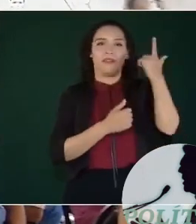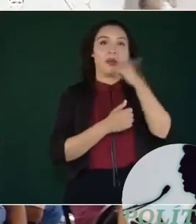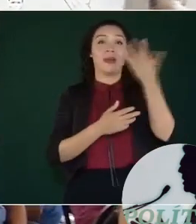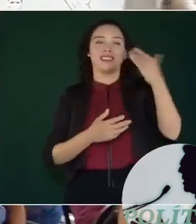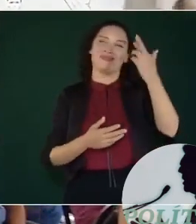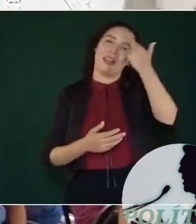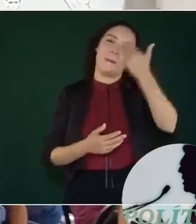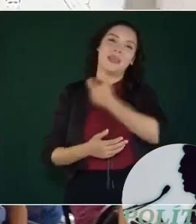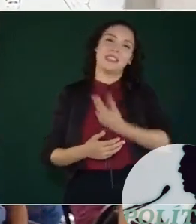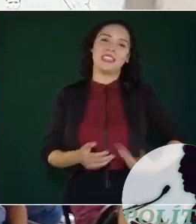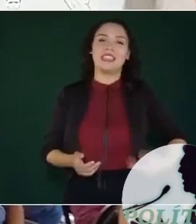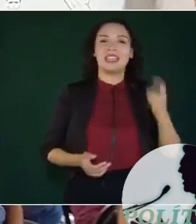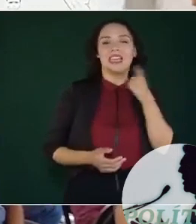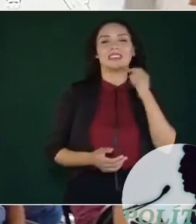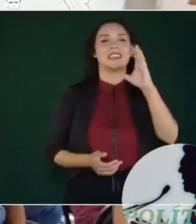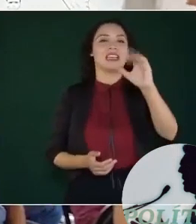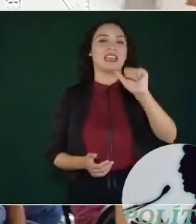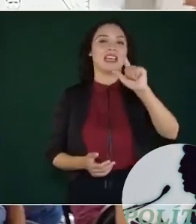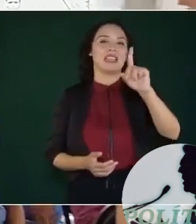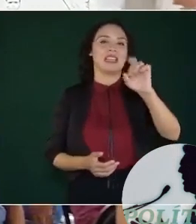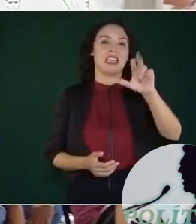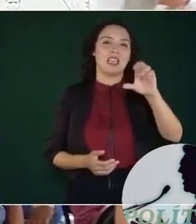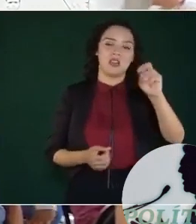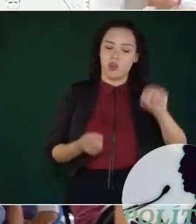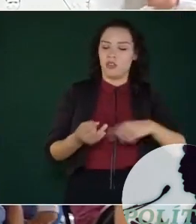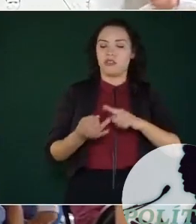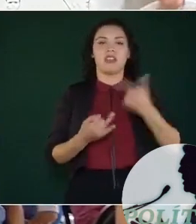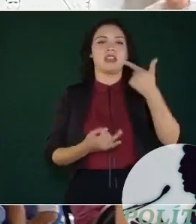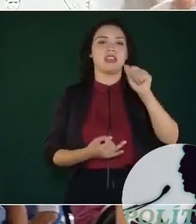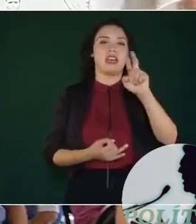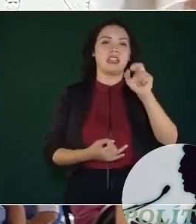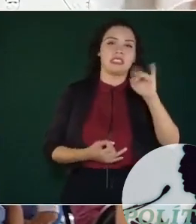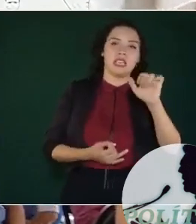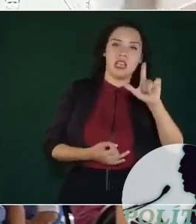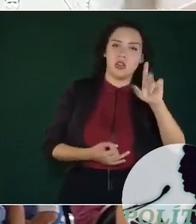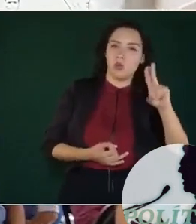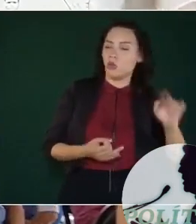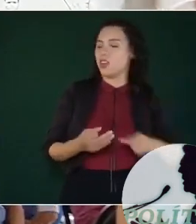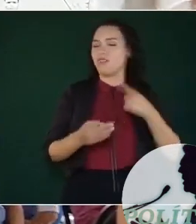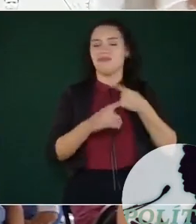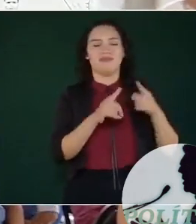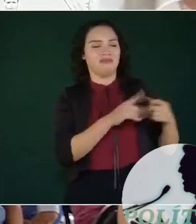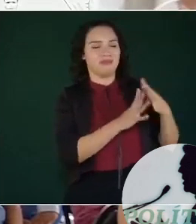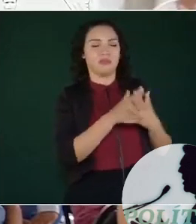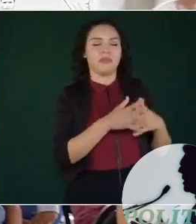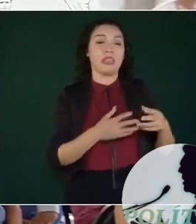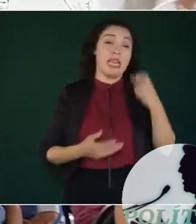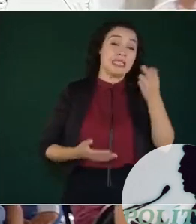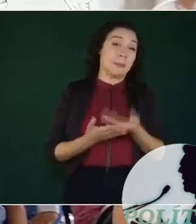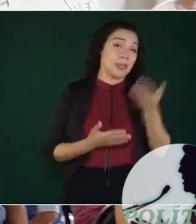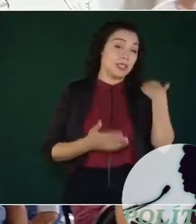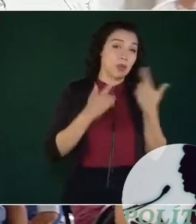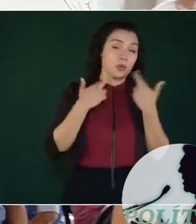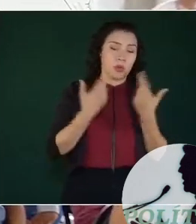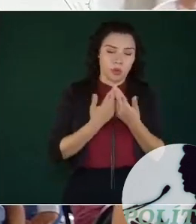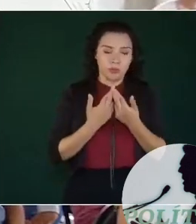presidente Calderón, de García Luna y de todo el entramado de delincuencia organizada. En esa reunión, presidente,